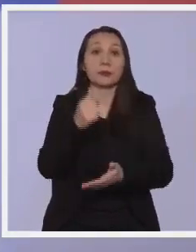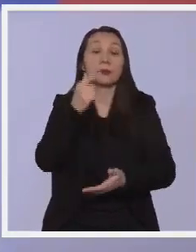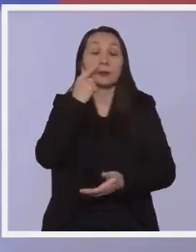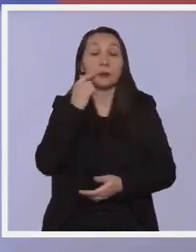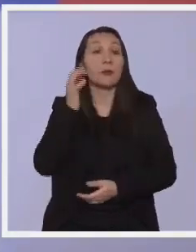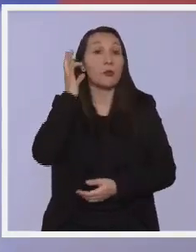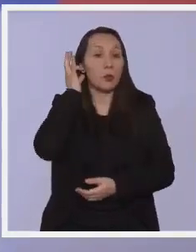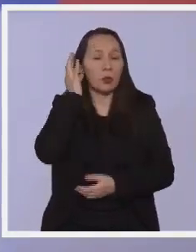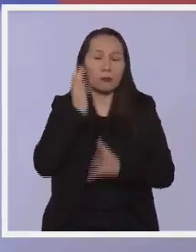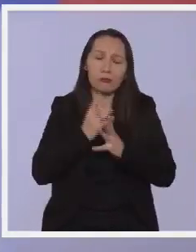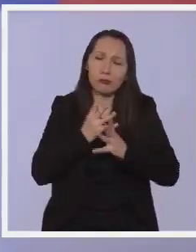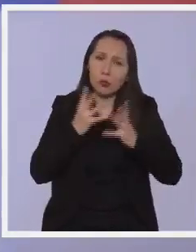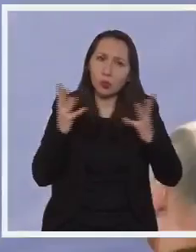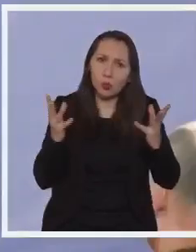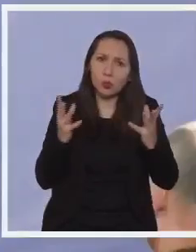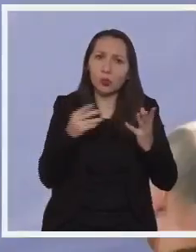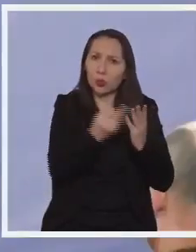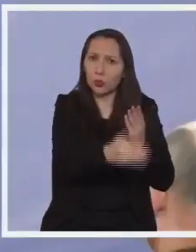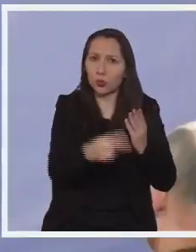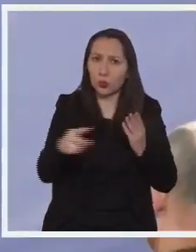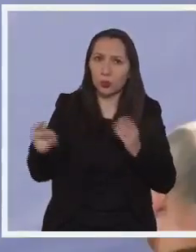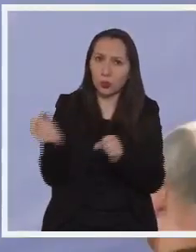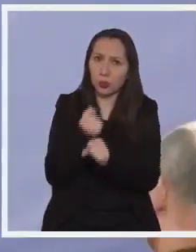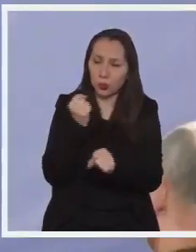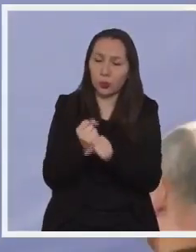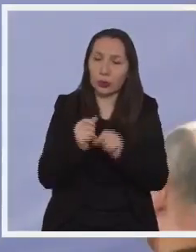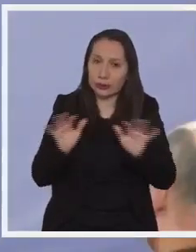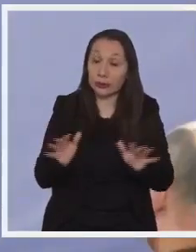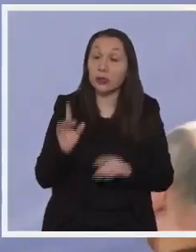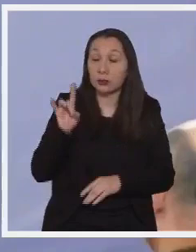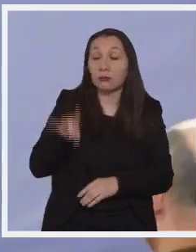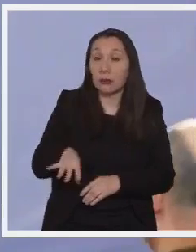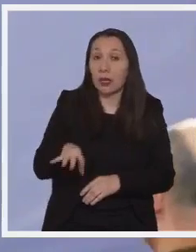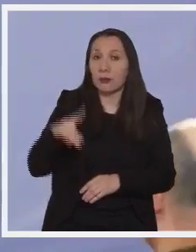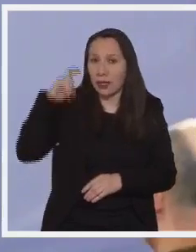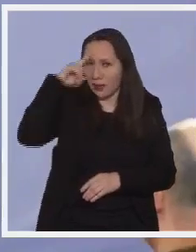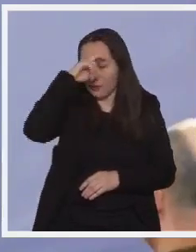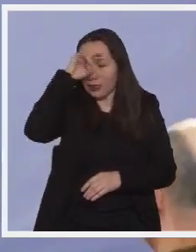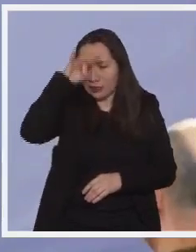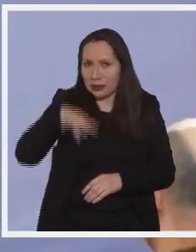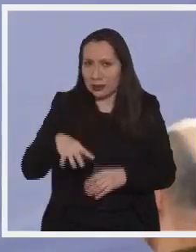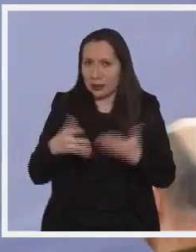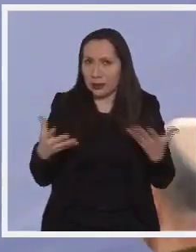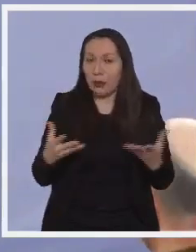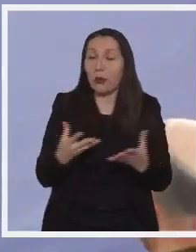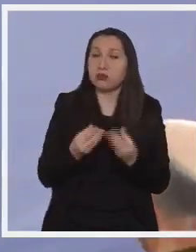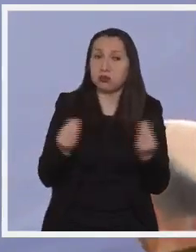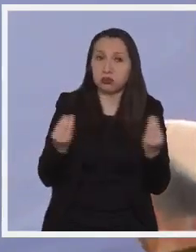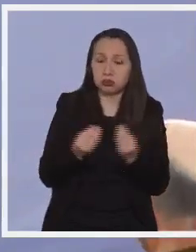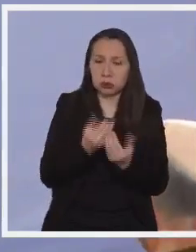presentes la tremenda pega que están haciendo. Sabemos que es difícil, sabemos que muchas veces se tienen que enfrentar con amenazas,